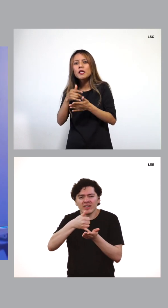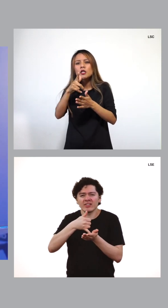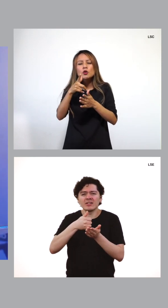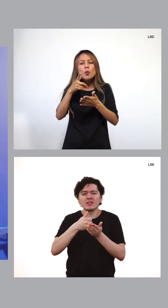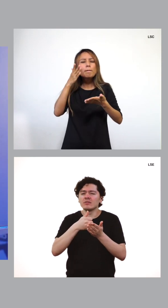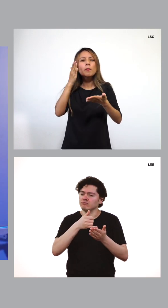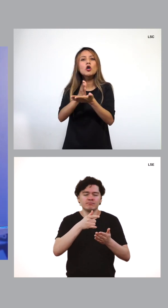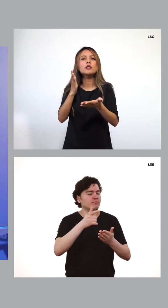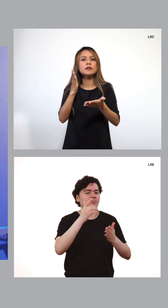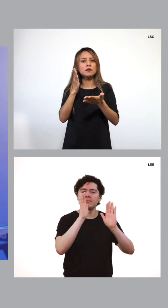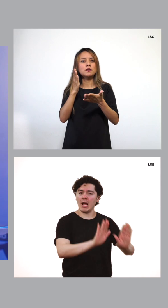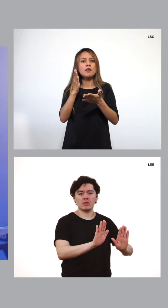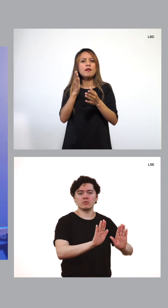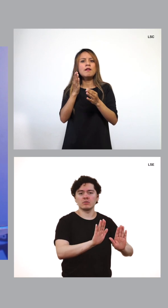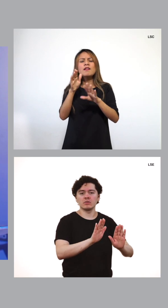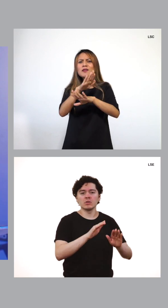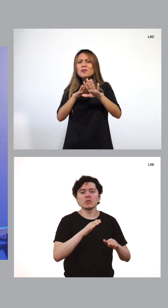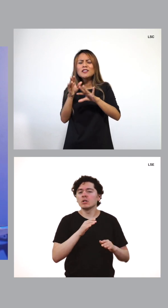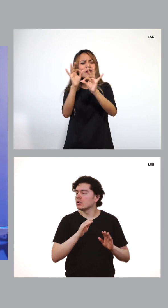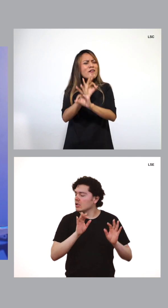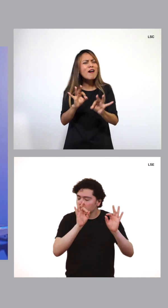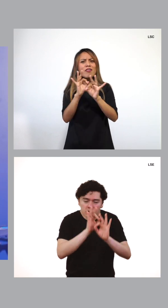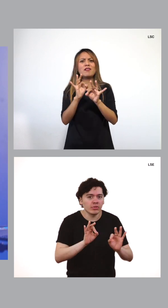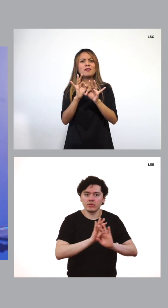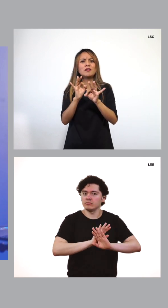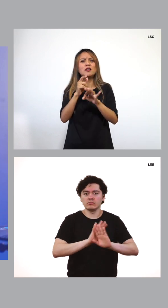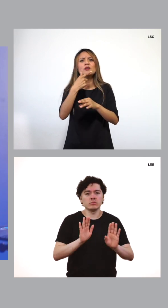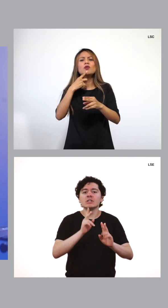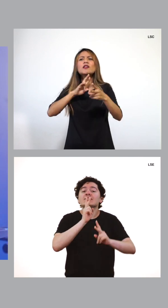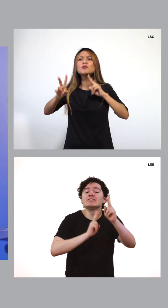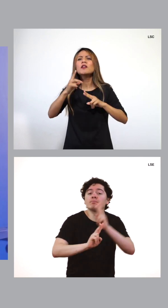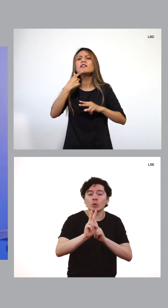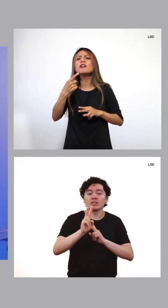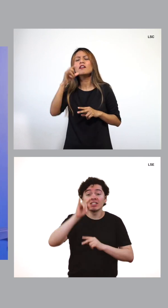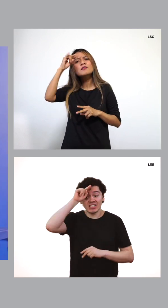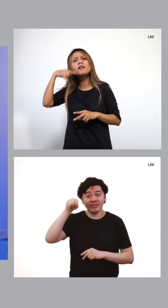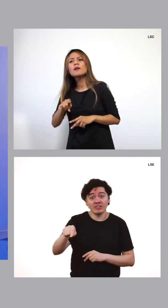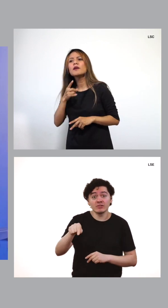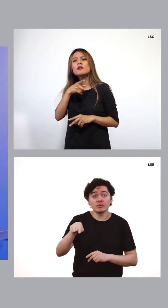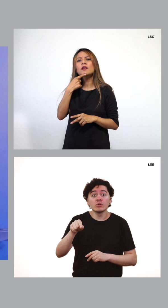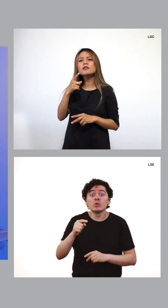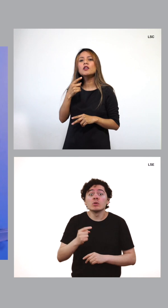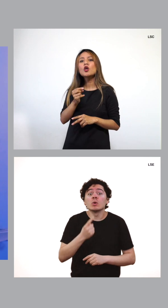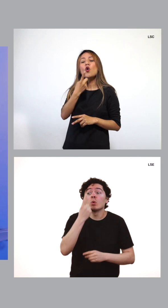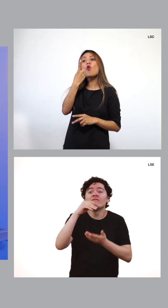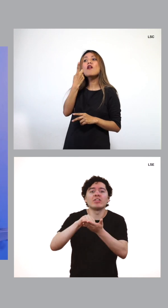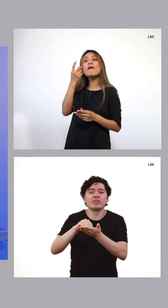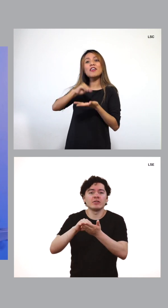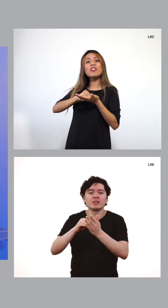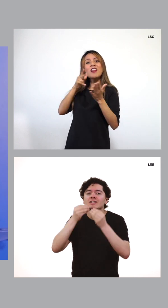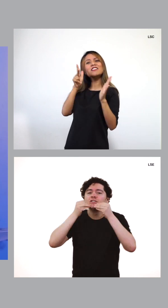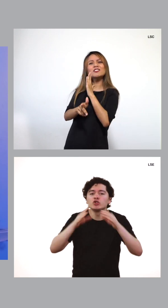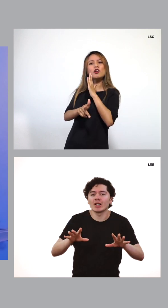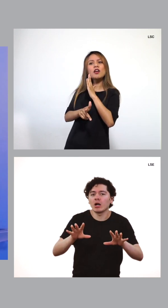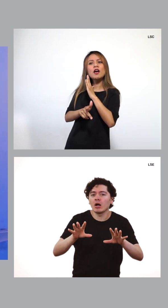donde estás, no le des ni este espacio, le mires a la cara y le digas: escúchame, una vez en la historia tuviste permiso